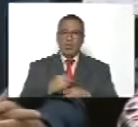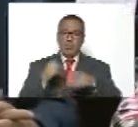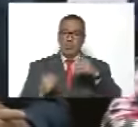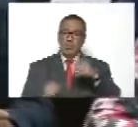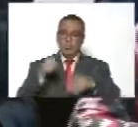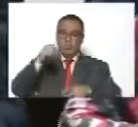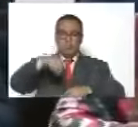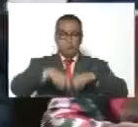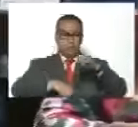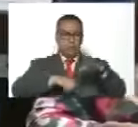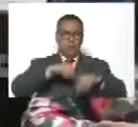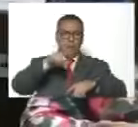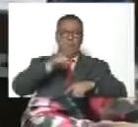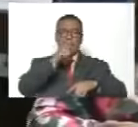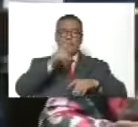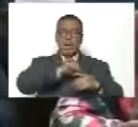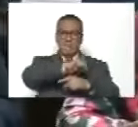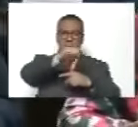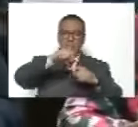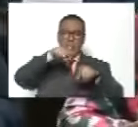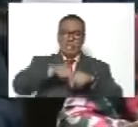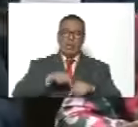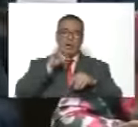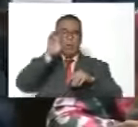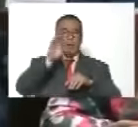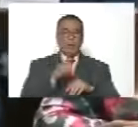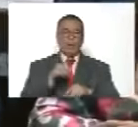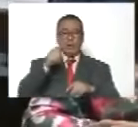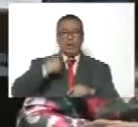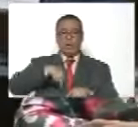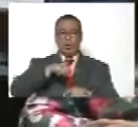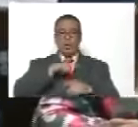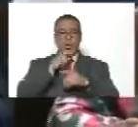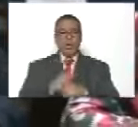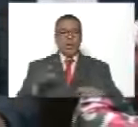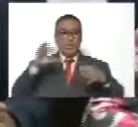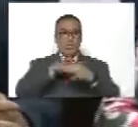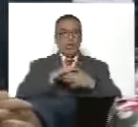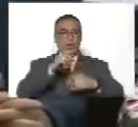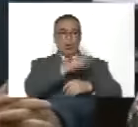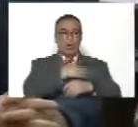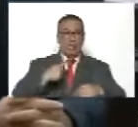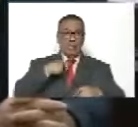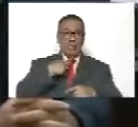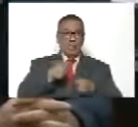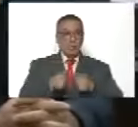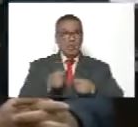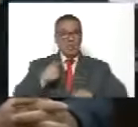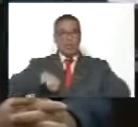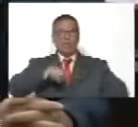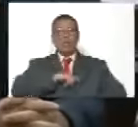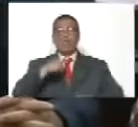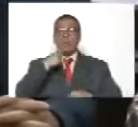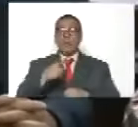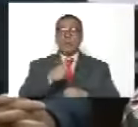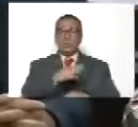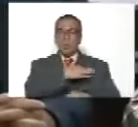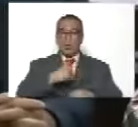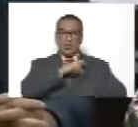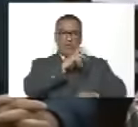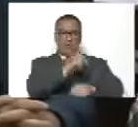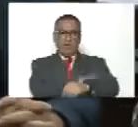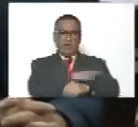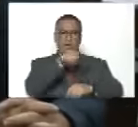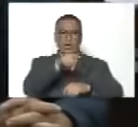sembrar este mal ambiente en el país, que por supuesto no es lo que esta Alianza Democrática quiere. Insistimos, nosotros decimos, queremos